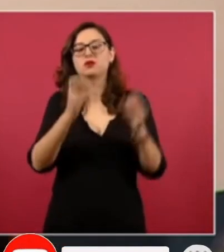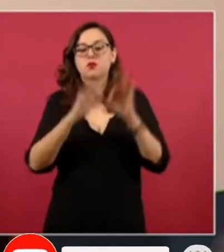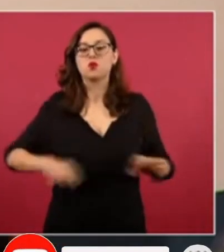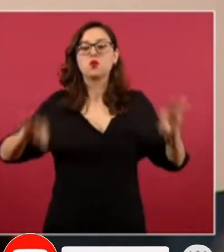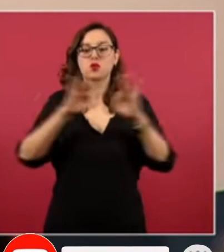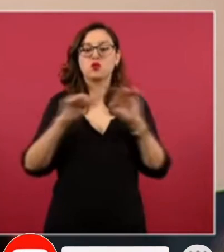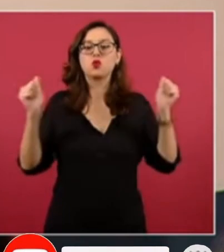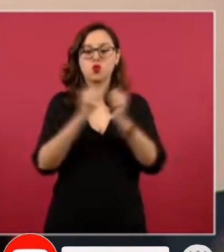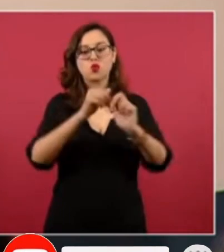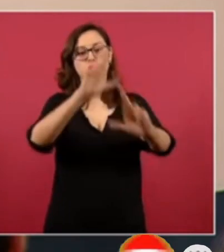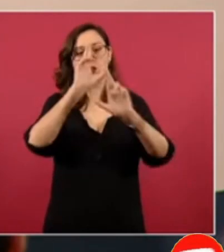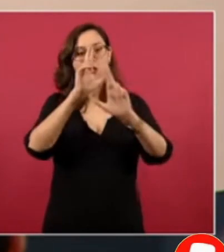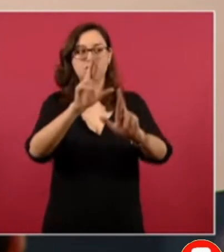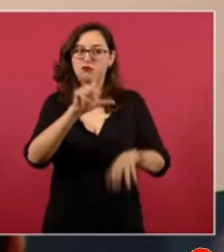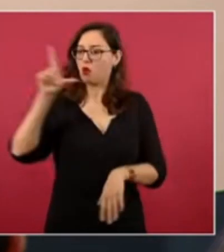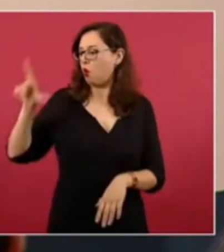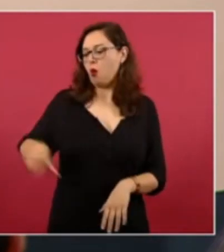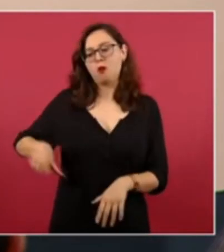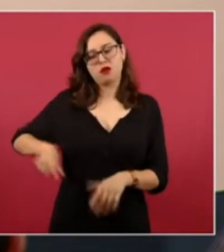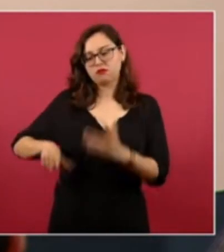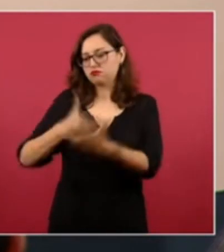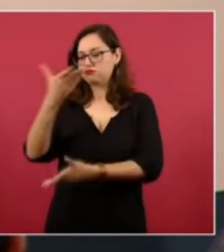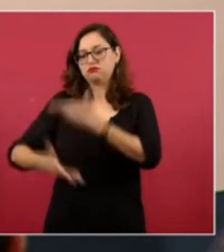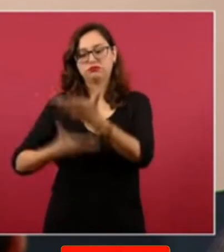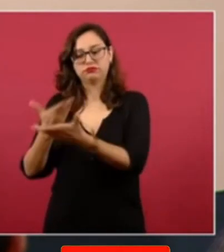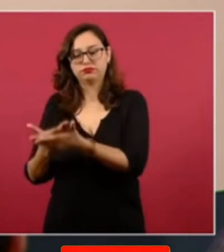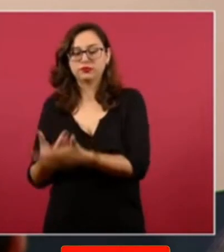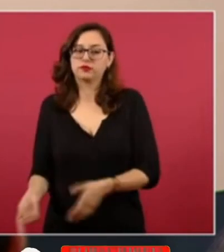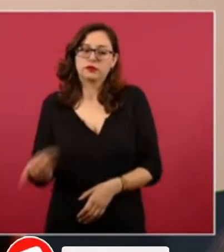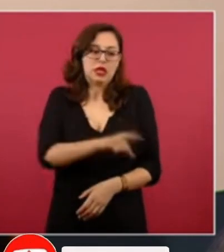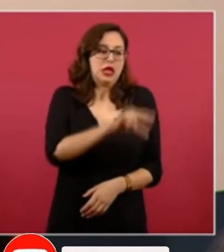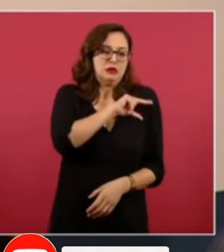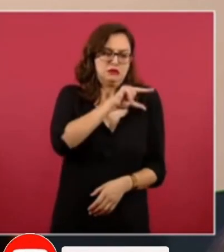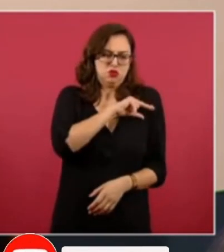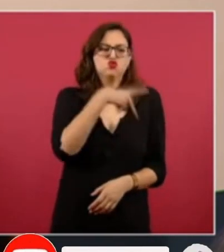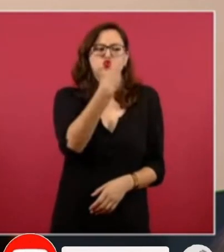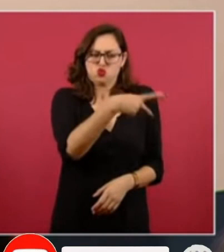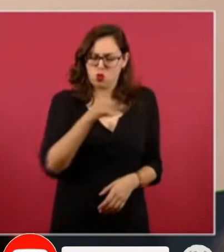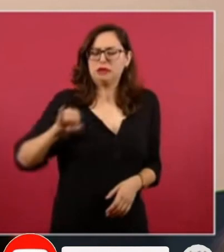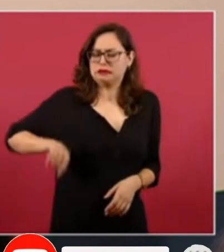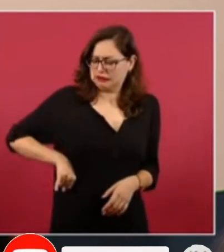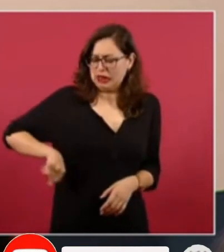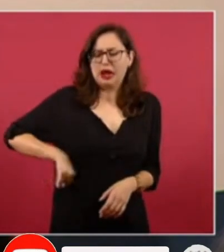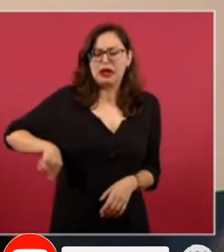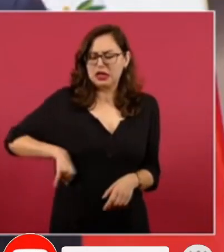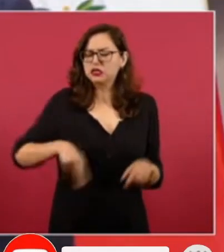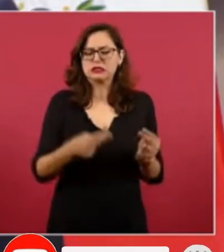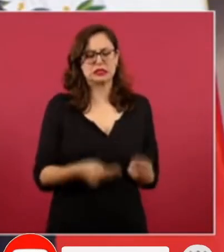cosa es el servicio público y otra cosa son los intereses legítimos